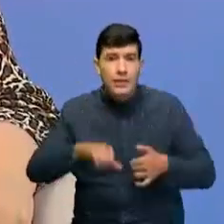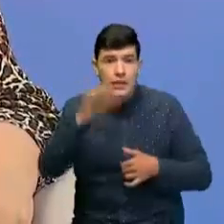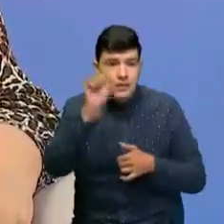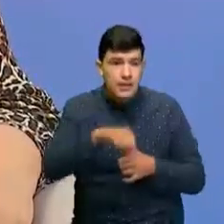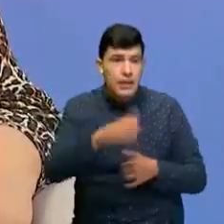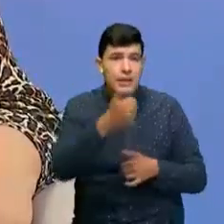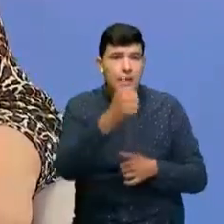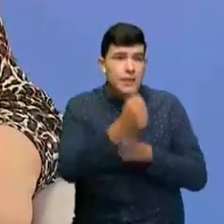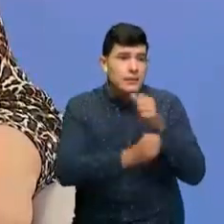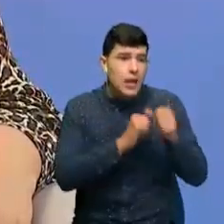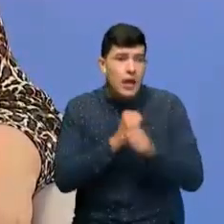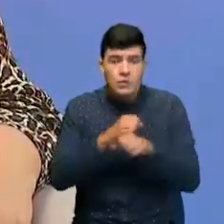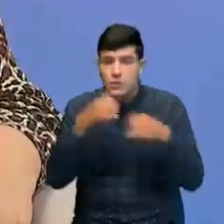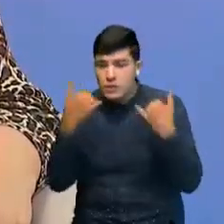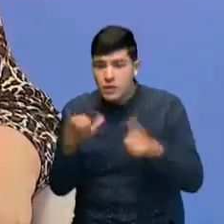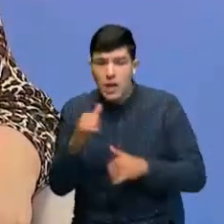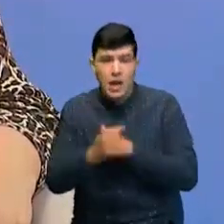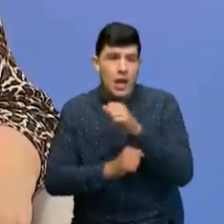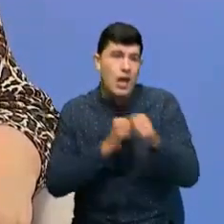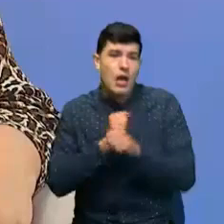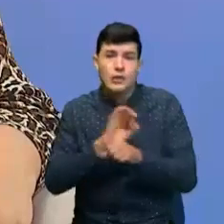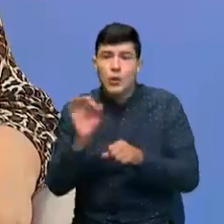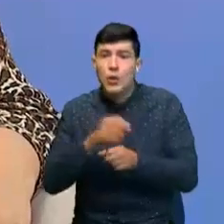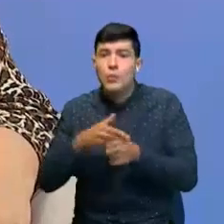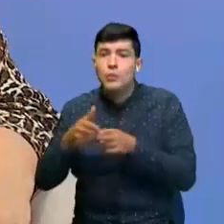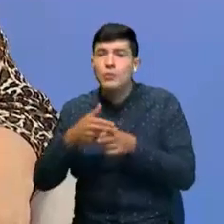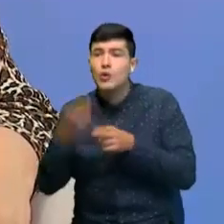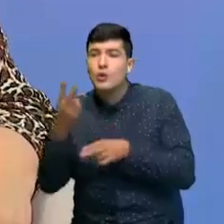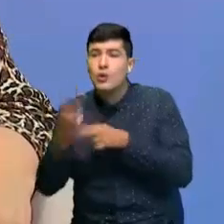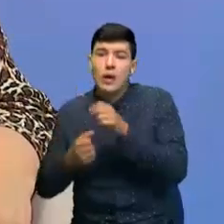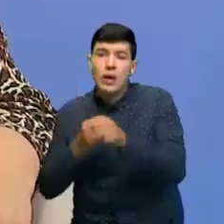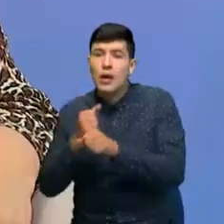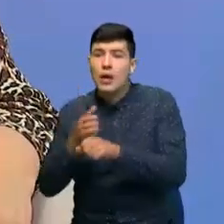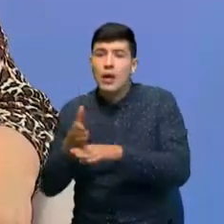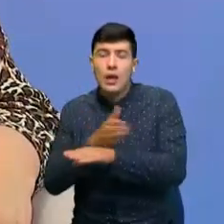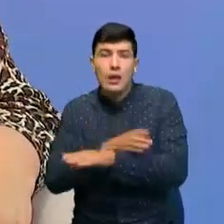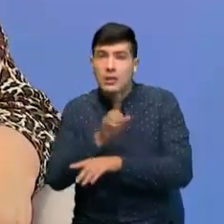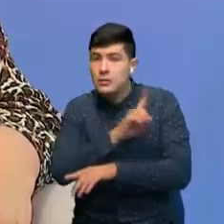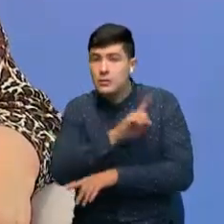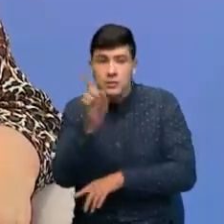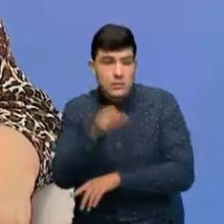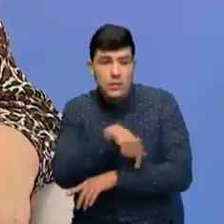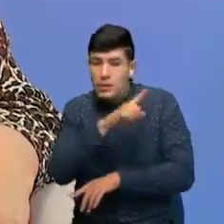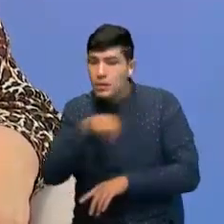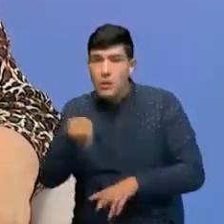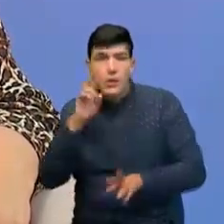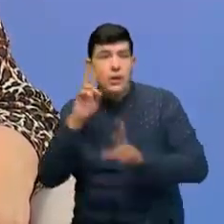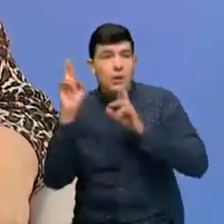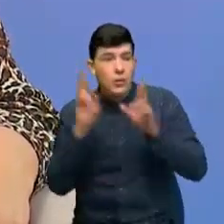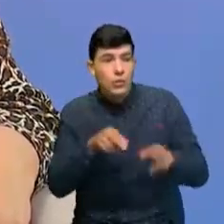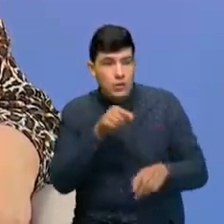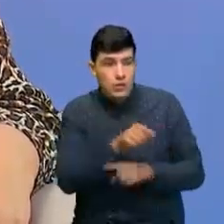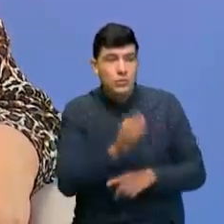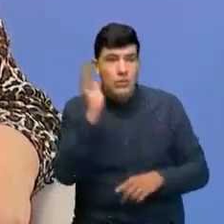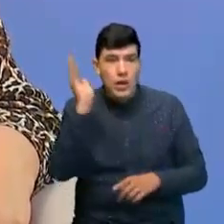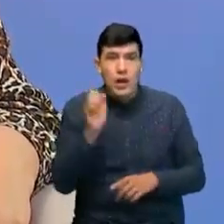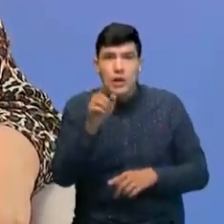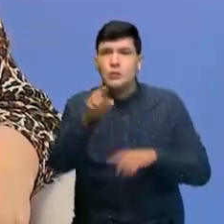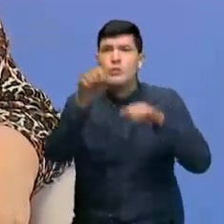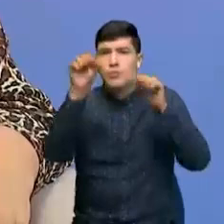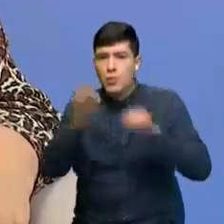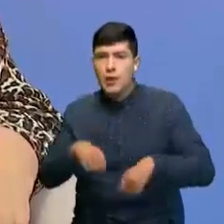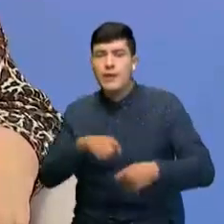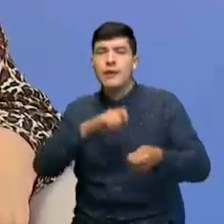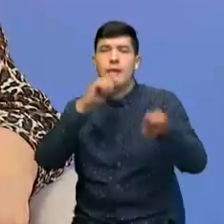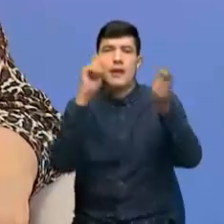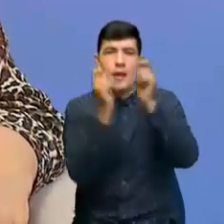10 años o ya haya cumplido la edad o esté dentro de los 2, 3 años anteriores, si no le han reconocido la pensión, puede trasladarse